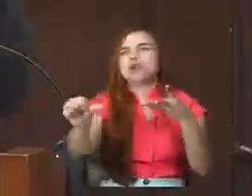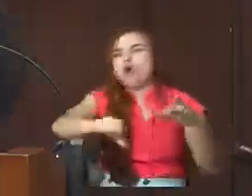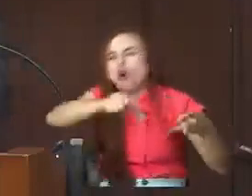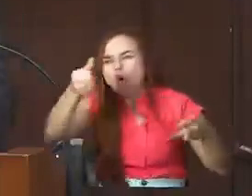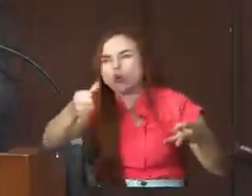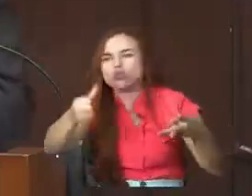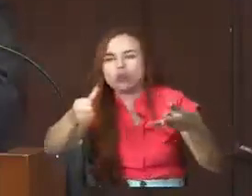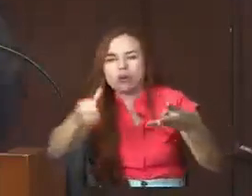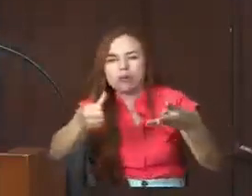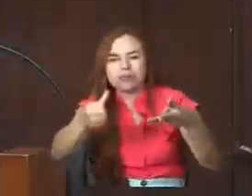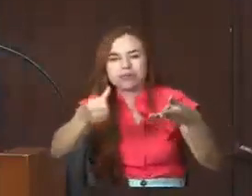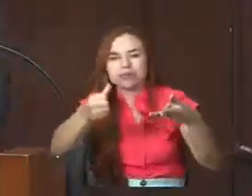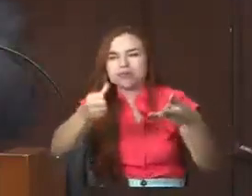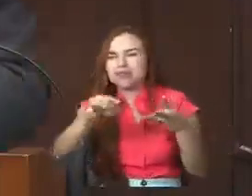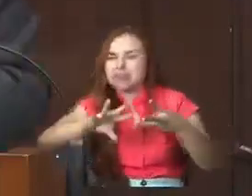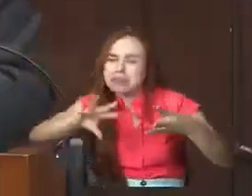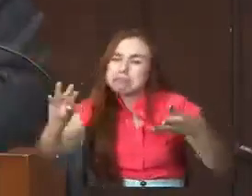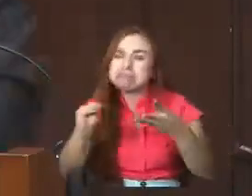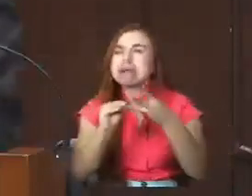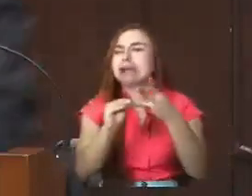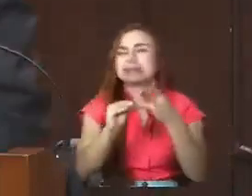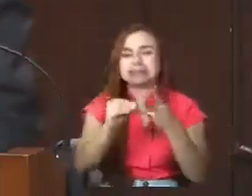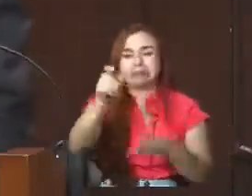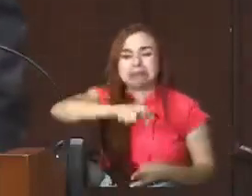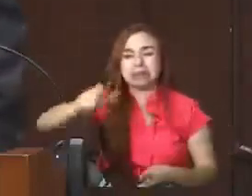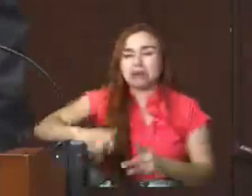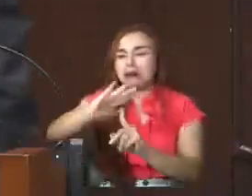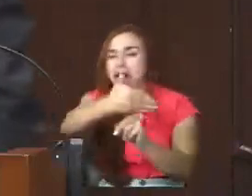de las armas no pase.